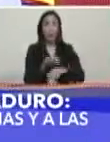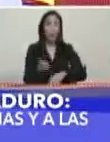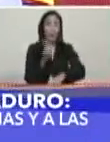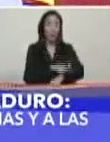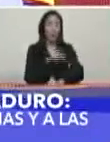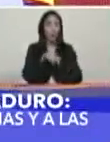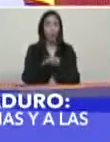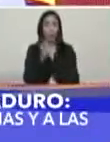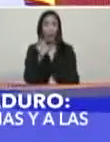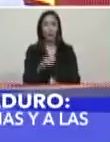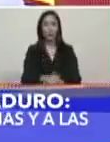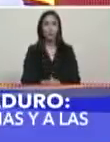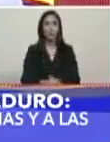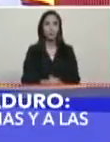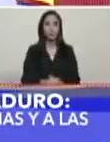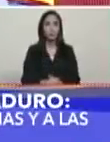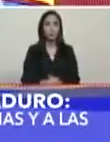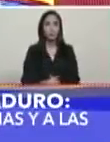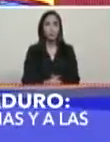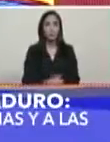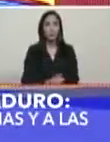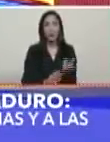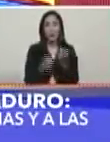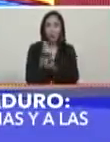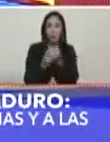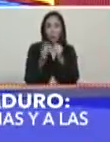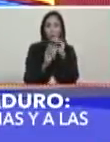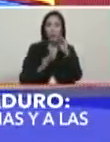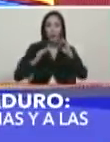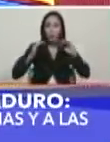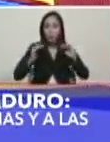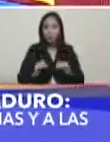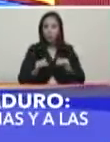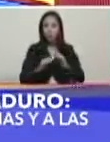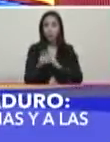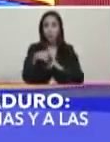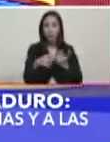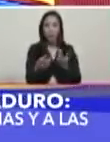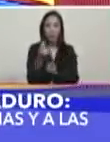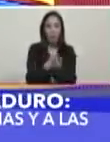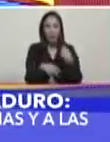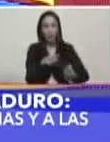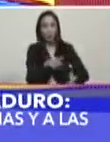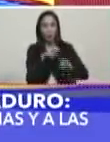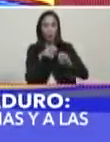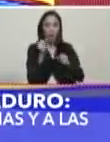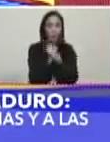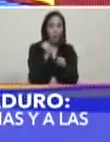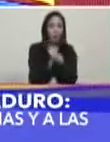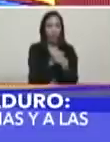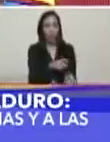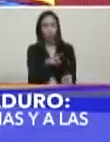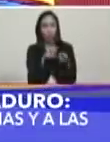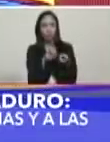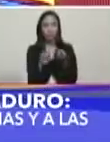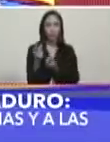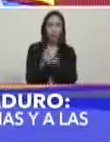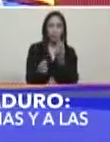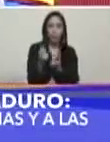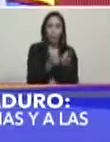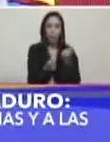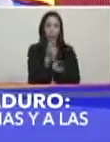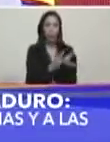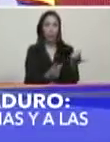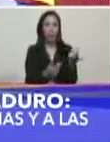país. Debemos estabilizar la economía y además cuidar el ingreso a través del trabajo, cuidando el trabajo